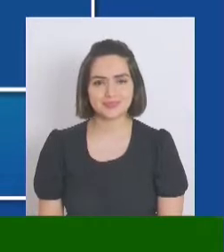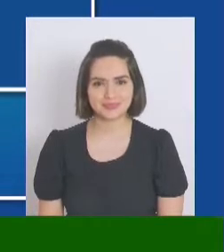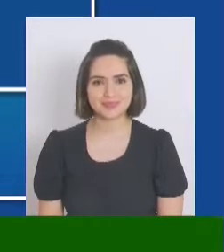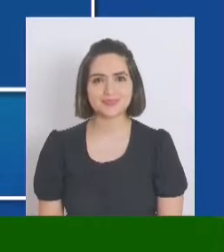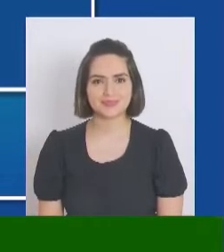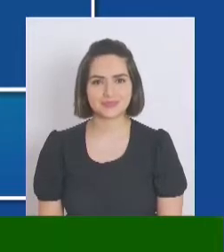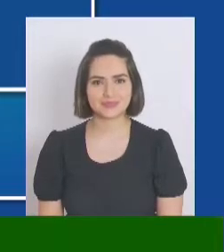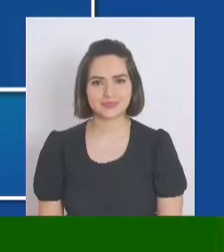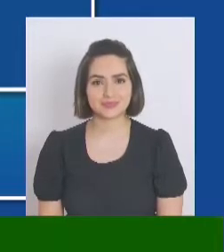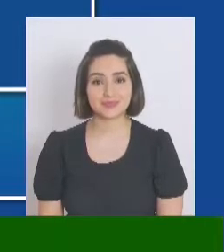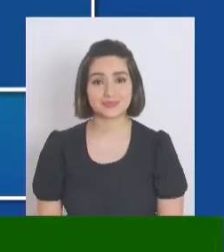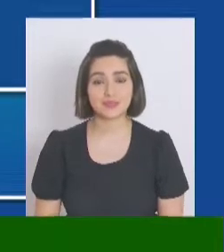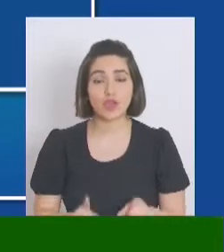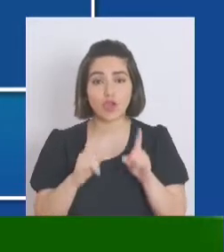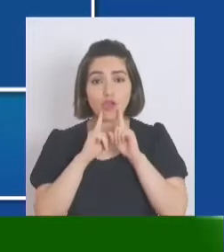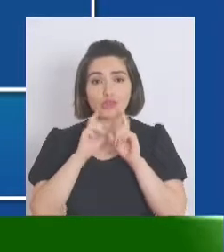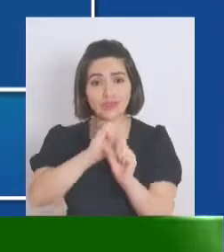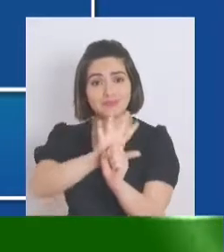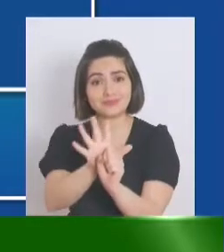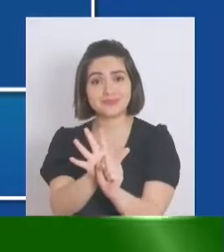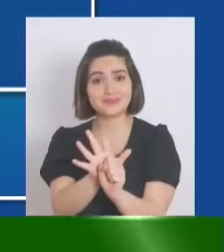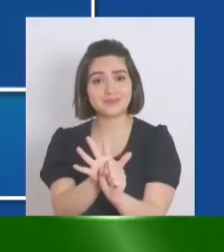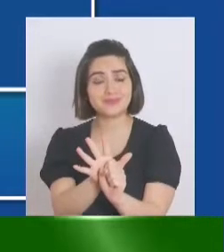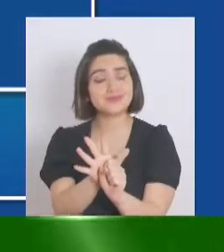Con respecto a las residencias sanitarias,